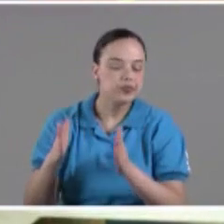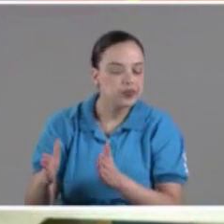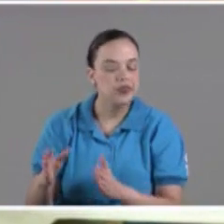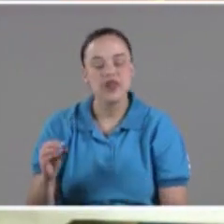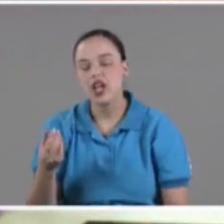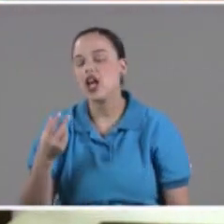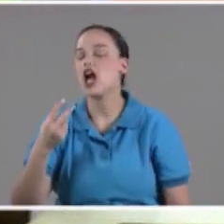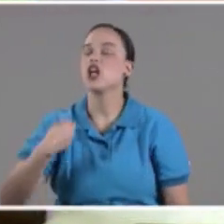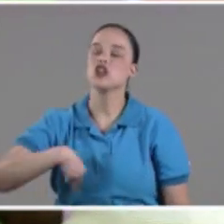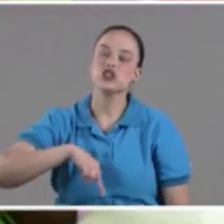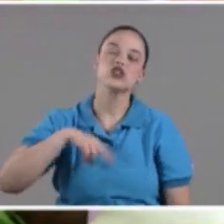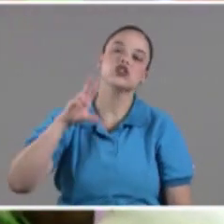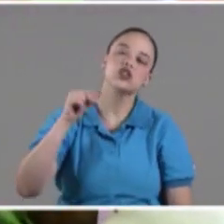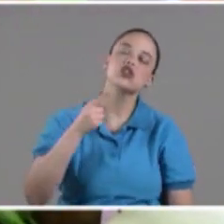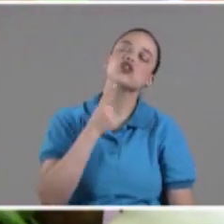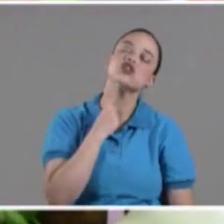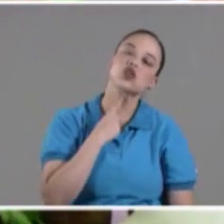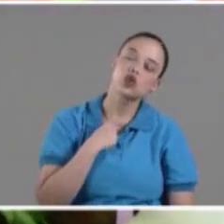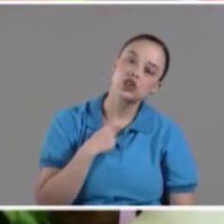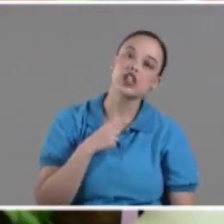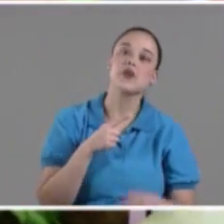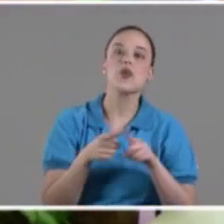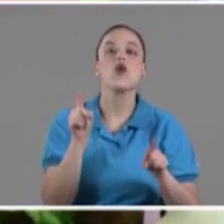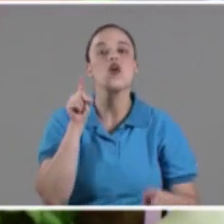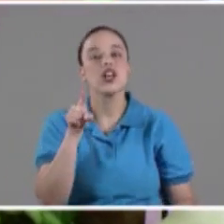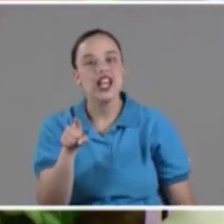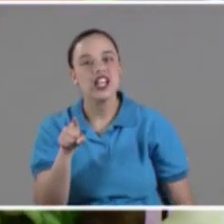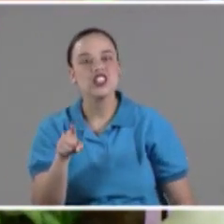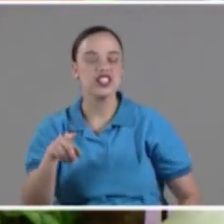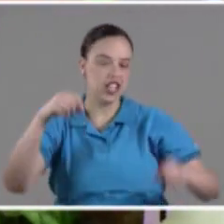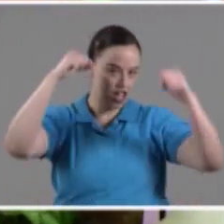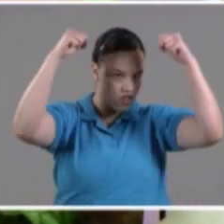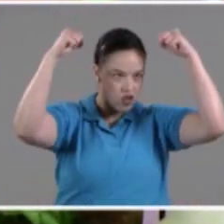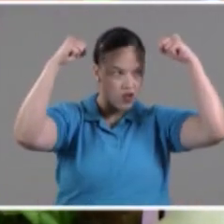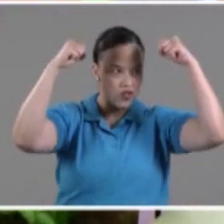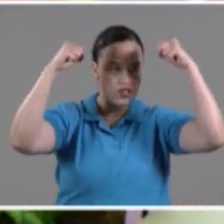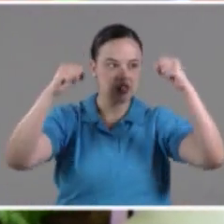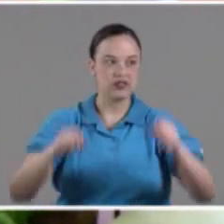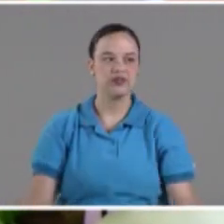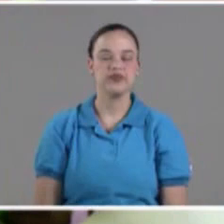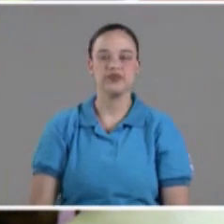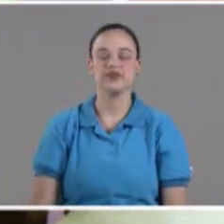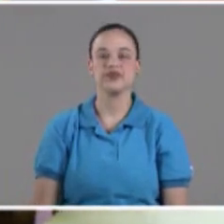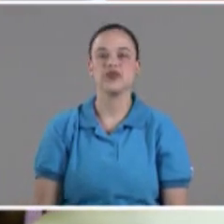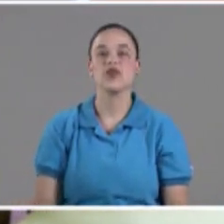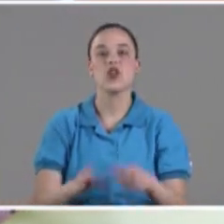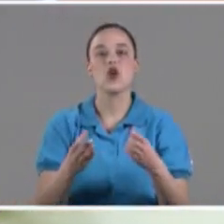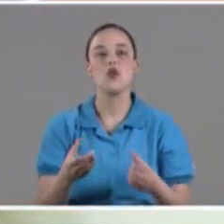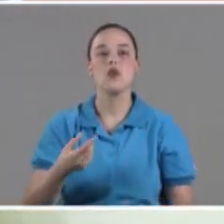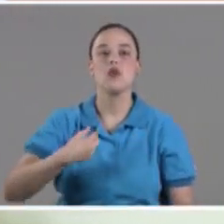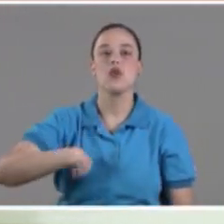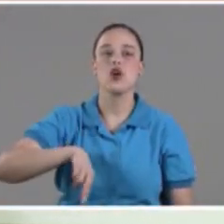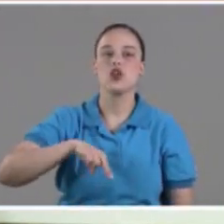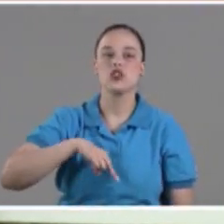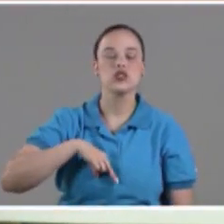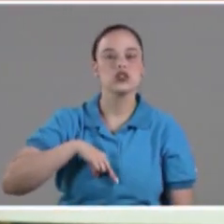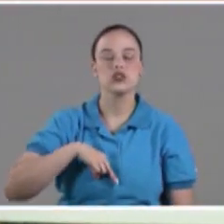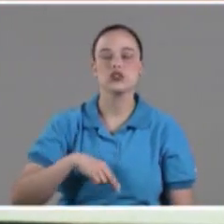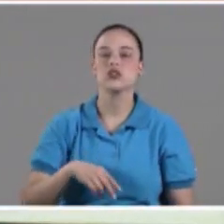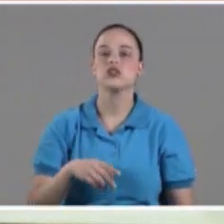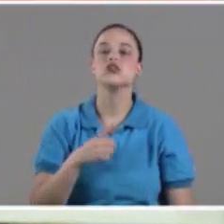no nos gusta no nos gusta y por eso es que triunfan incluso como no nos gustan algunas